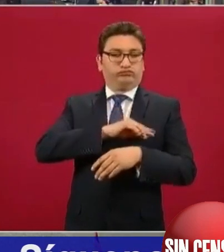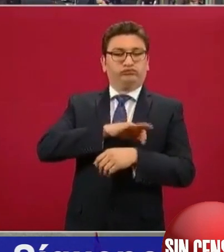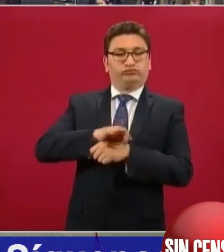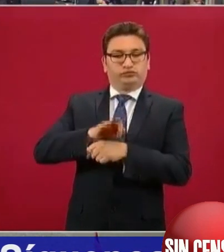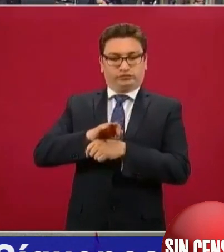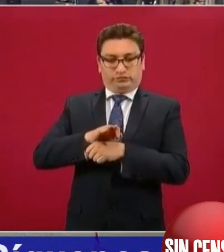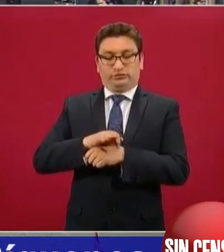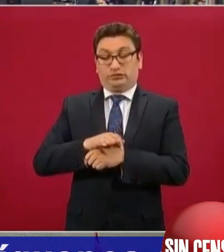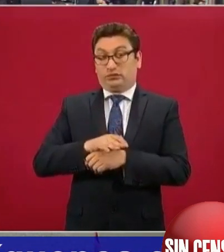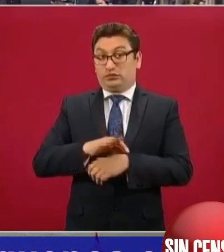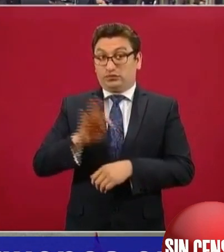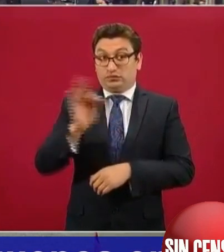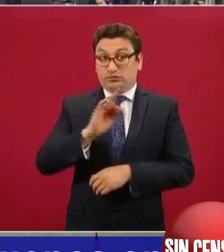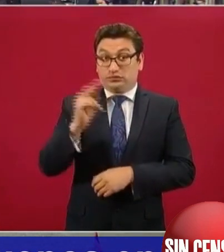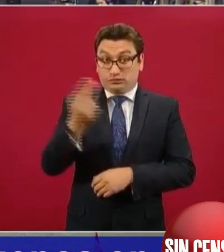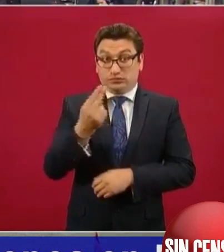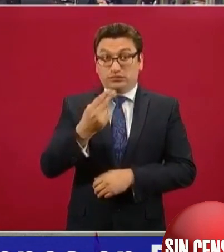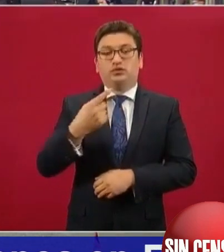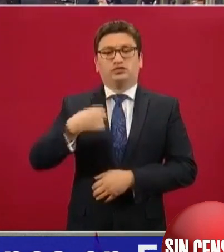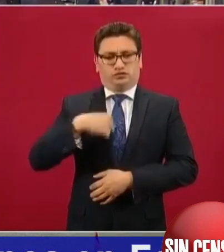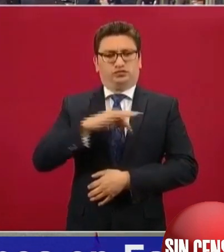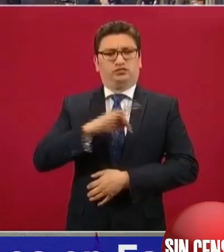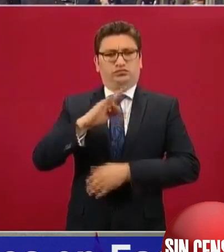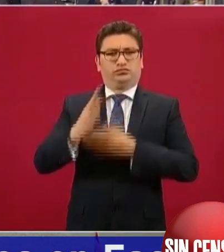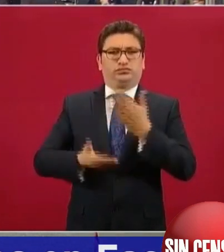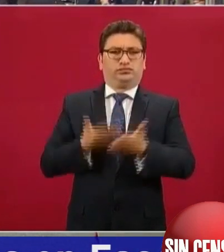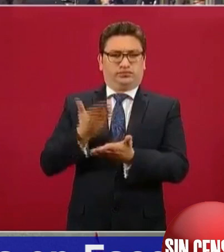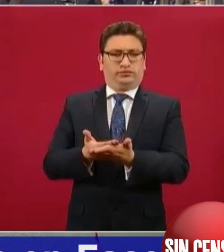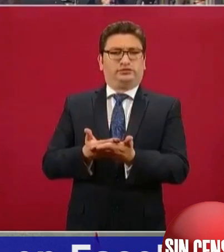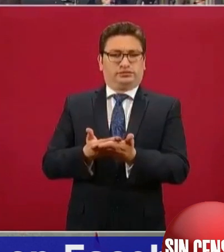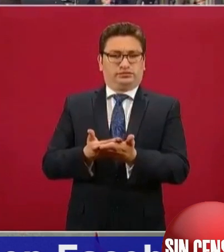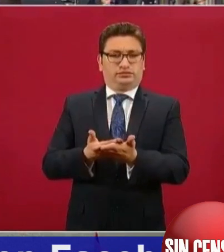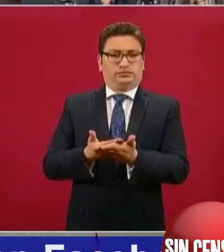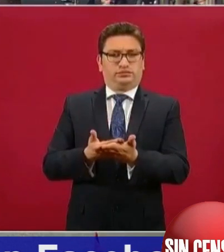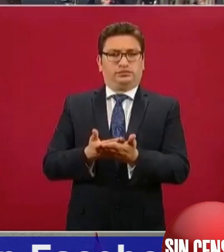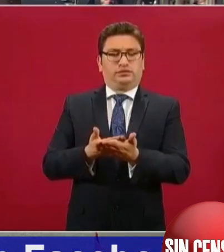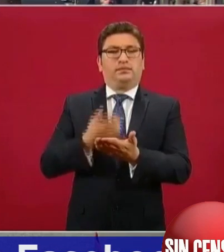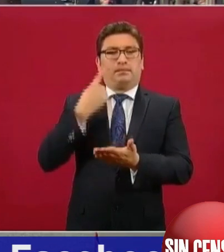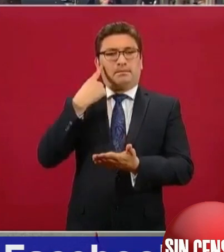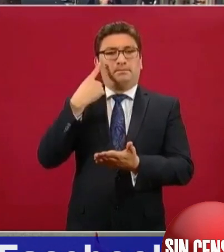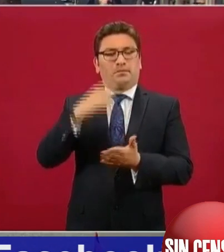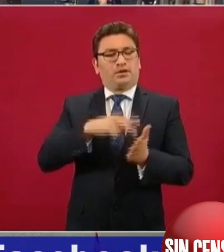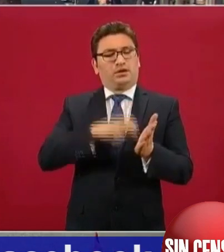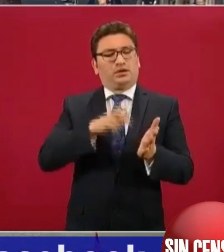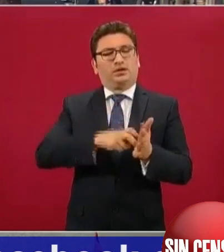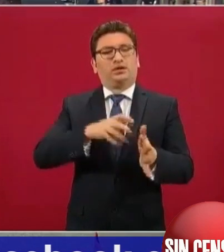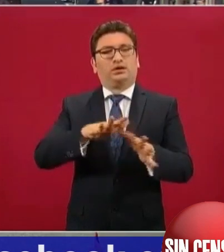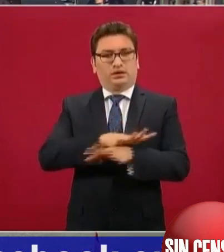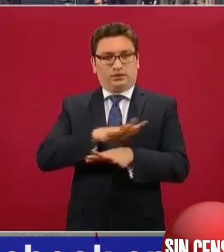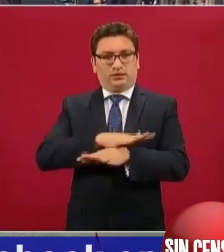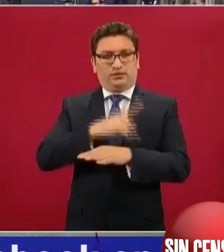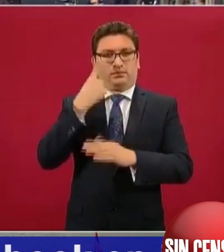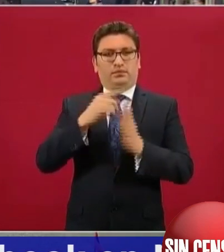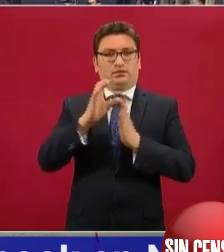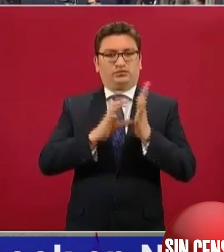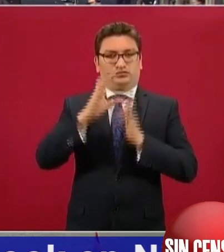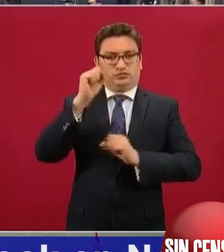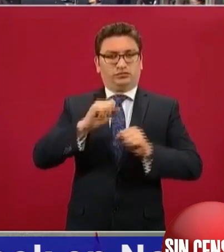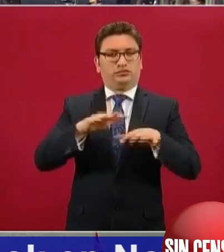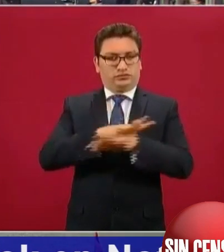si es necesario, voy a presentar una iniciativa de reforma a la Constitución